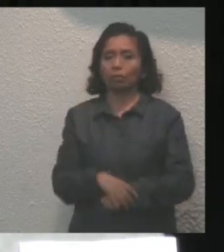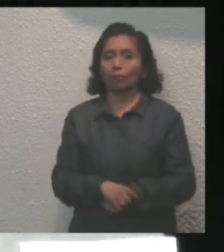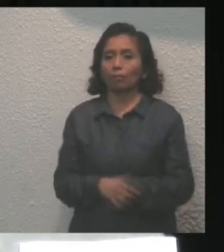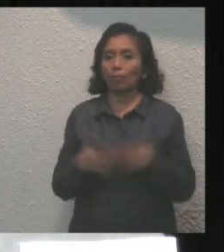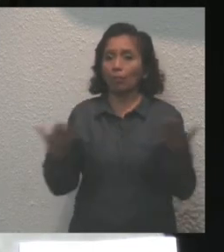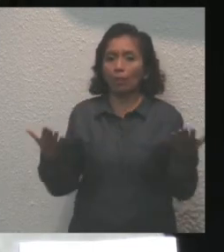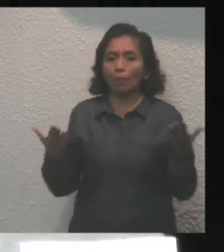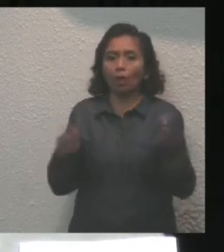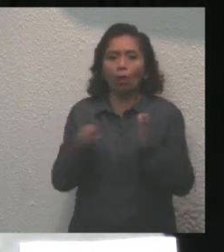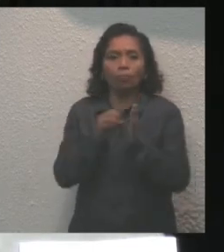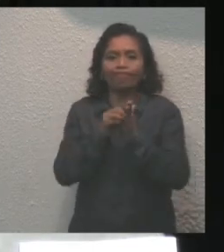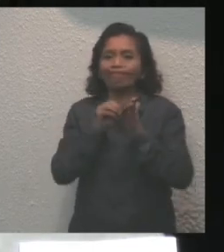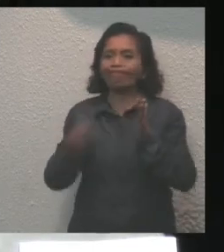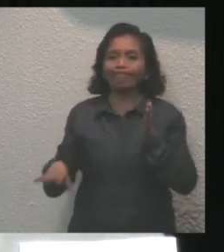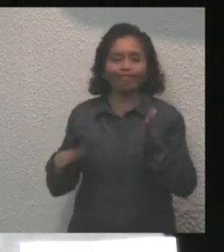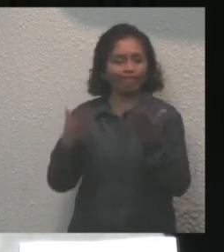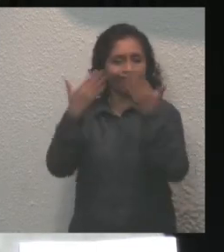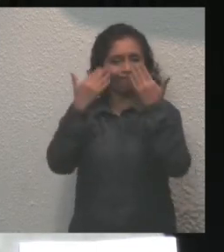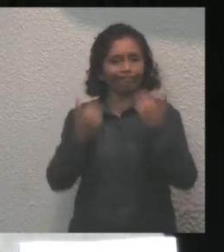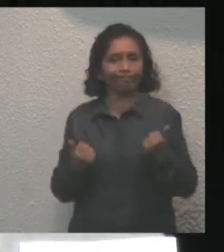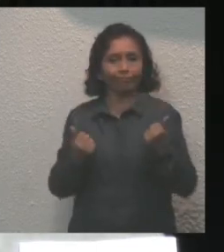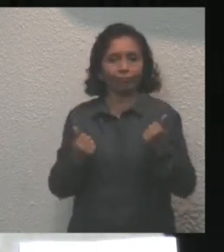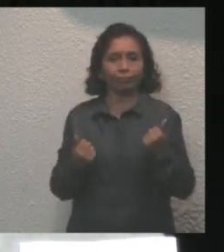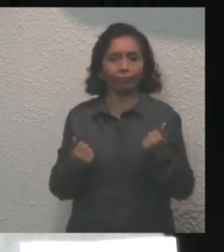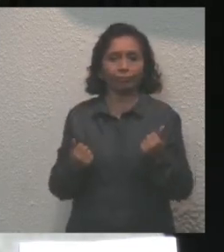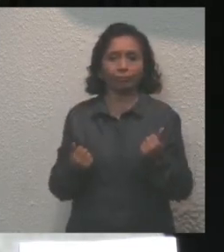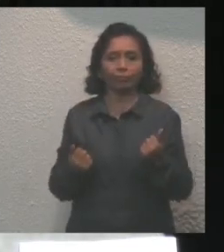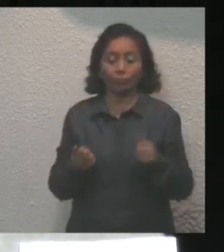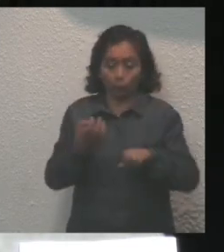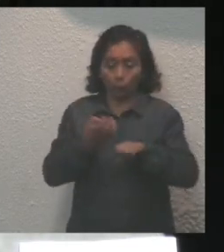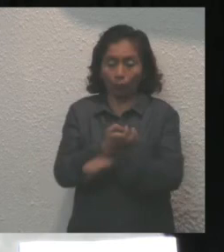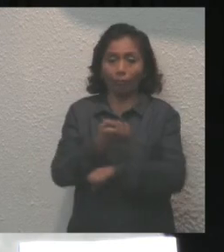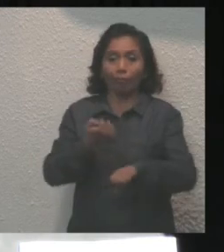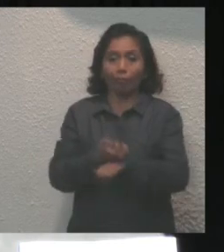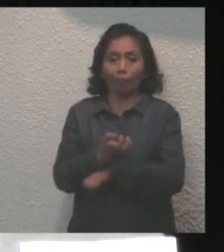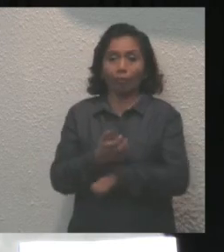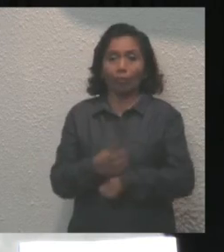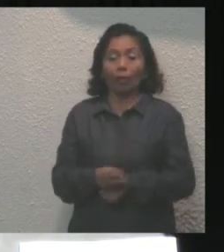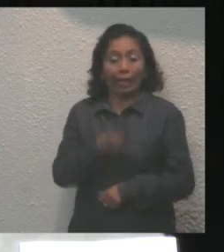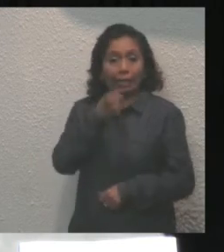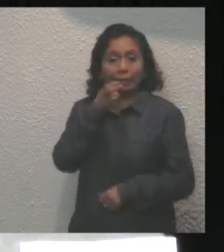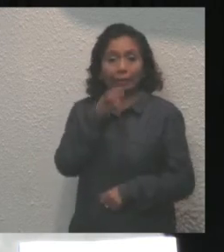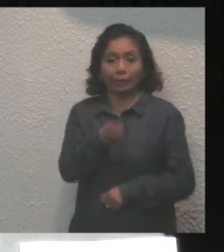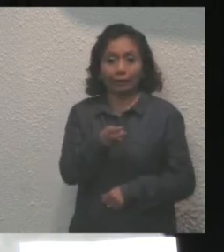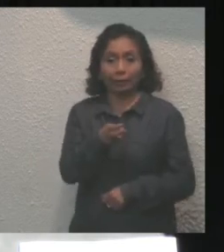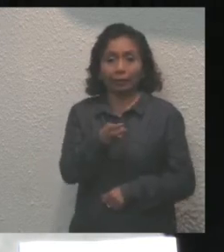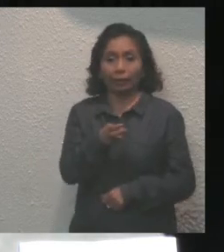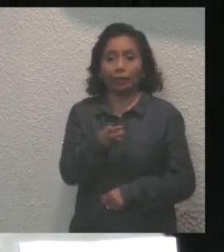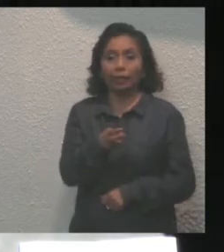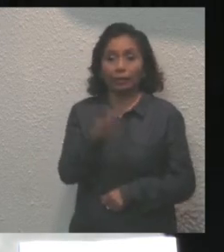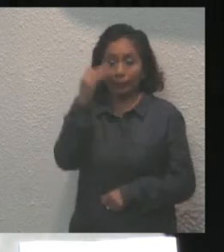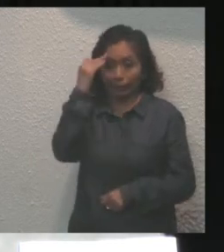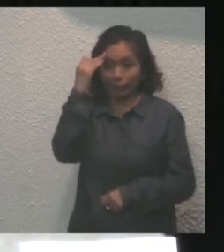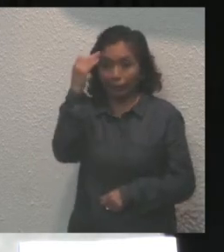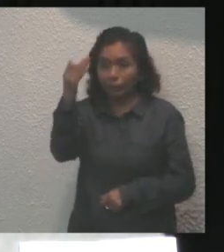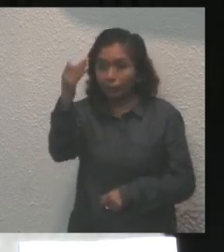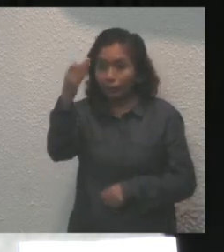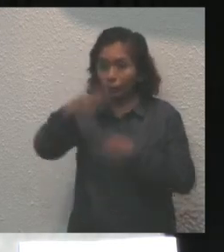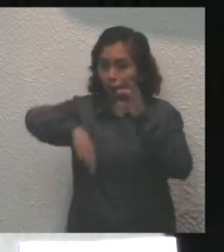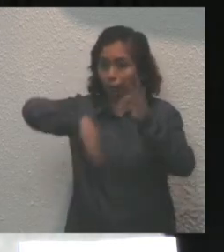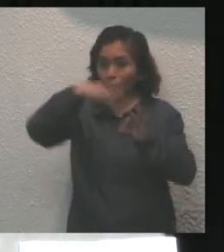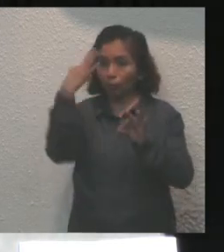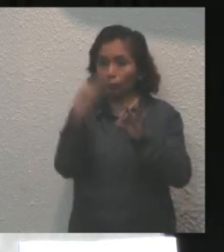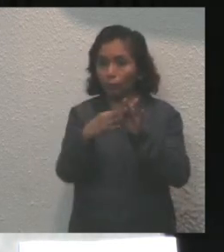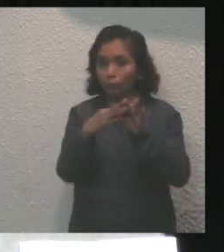hay pretexto para detener la labor por el bien de nuestro estado, y este es el momento preciso